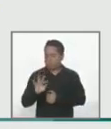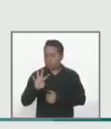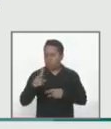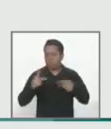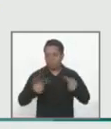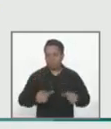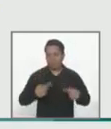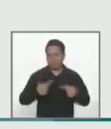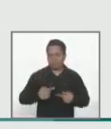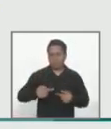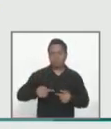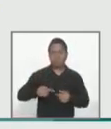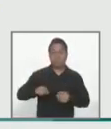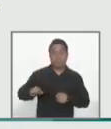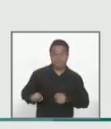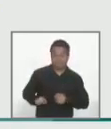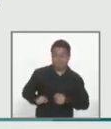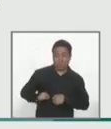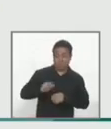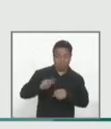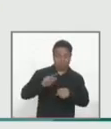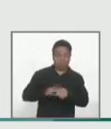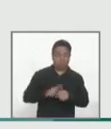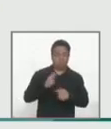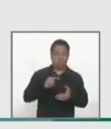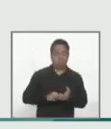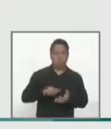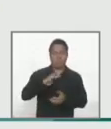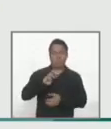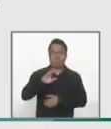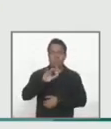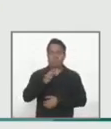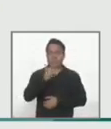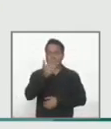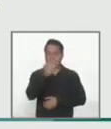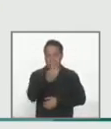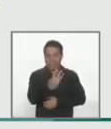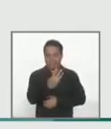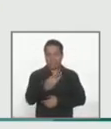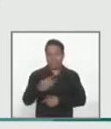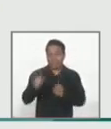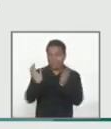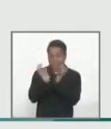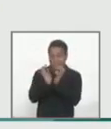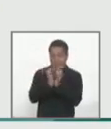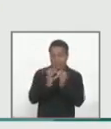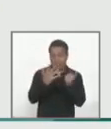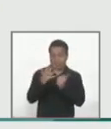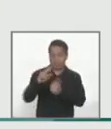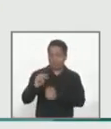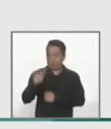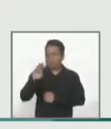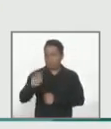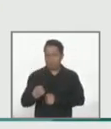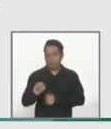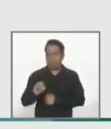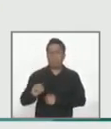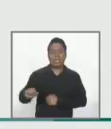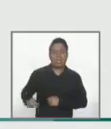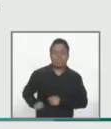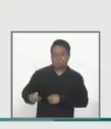8.644 casos, IMSS ordinario 2.353, ISSSTE 689,